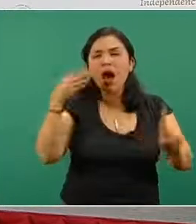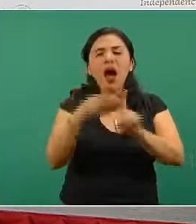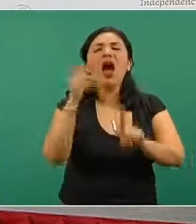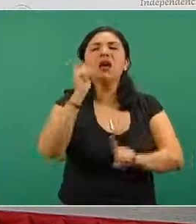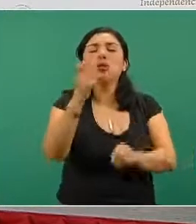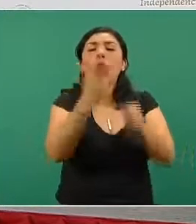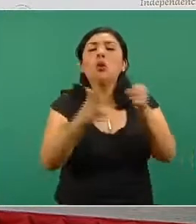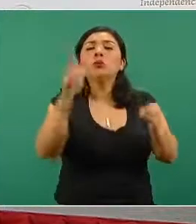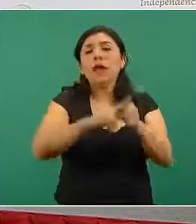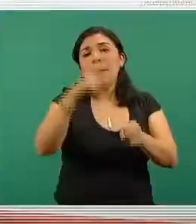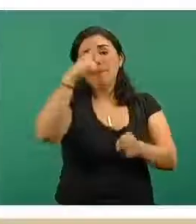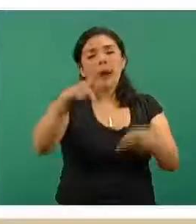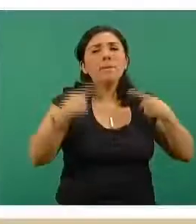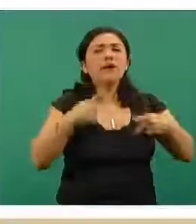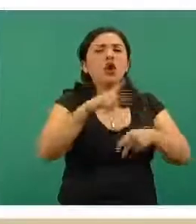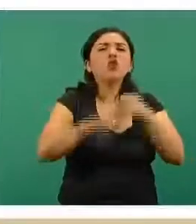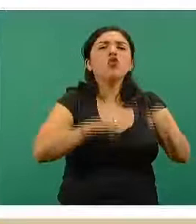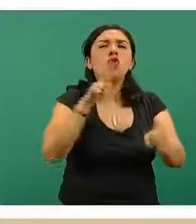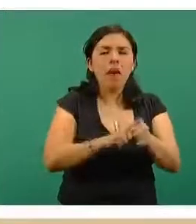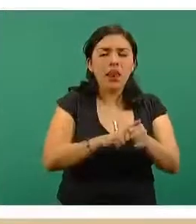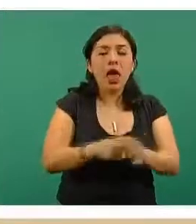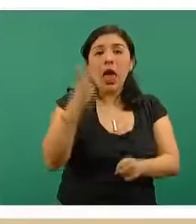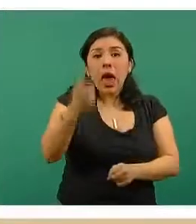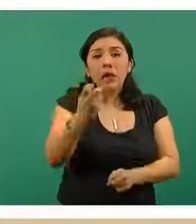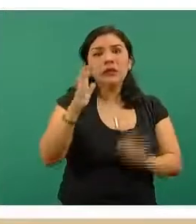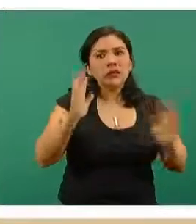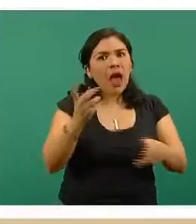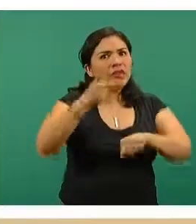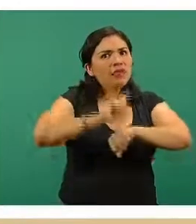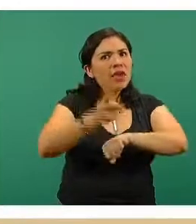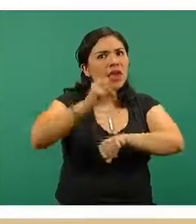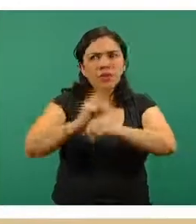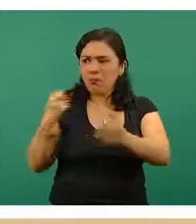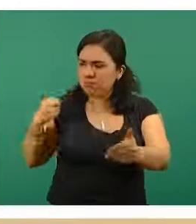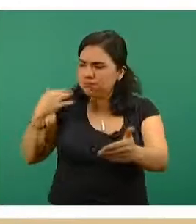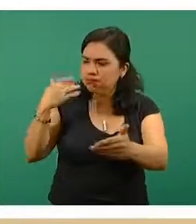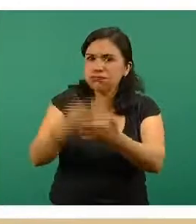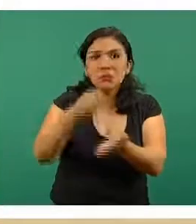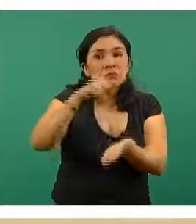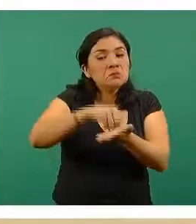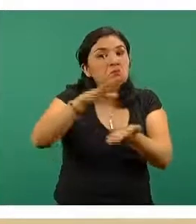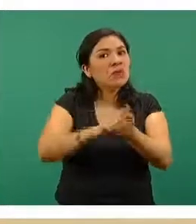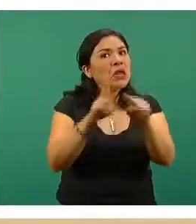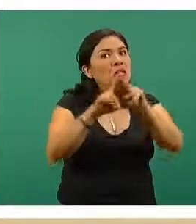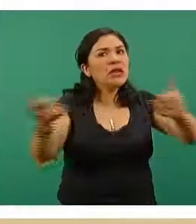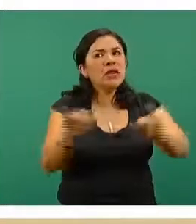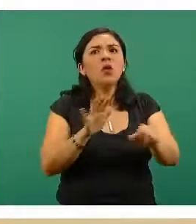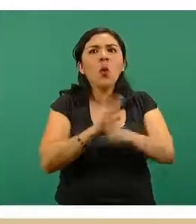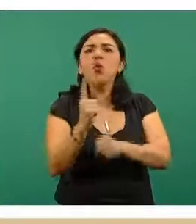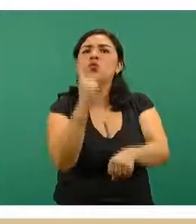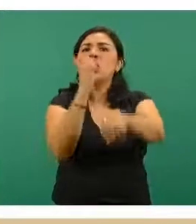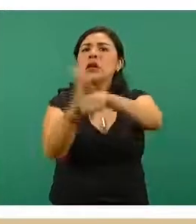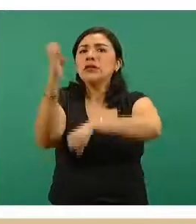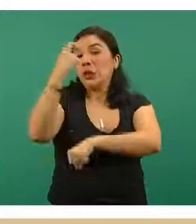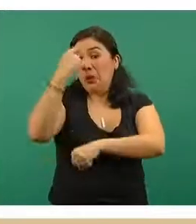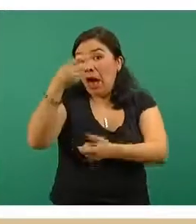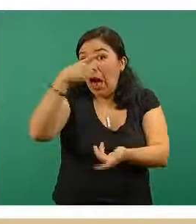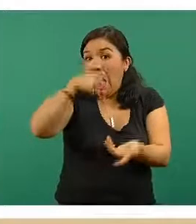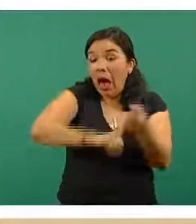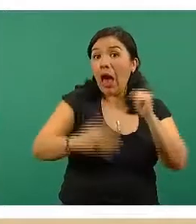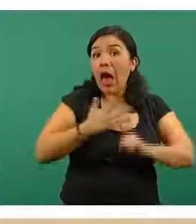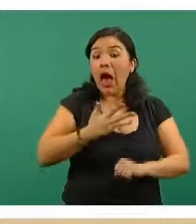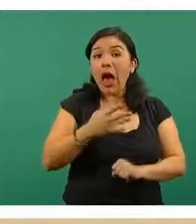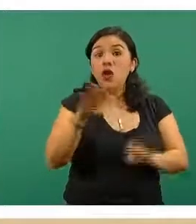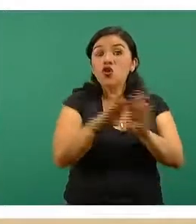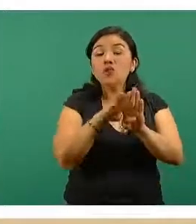en hospitalización general. Llevamos ya varios días en donde ya no identificamos a ninguna entidad federativa que se encuentre